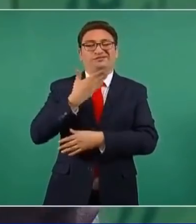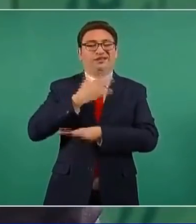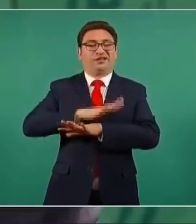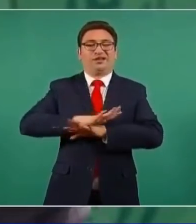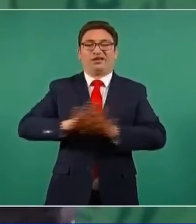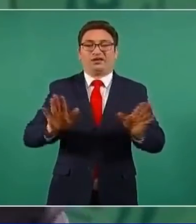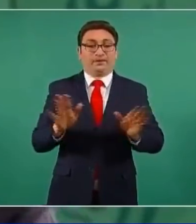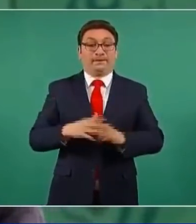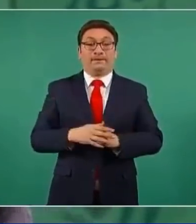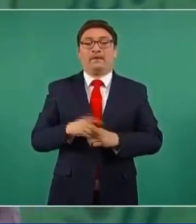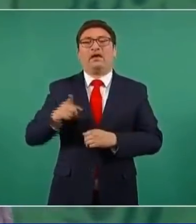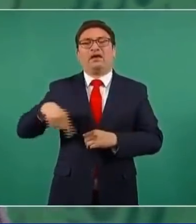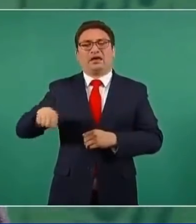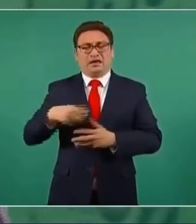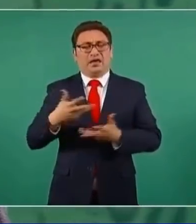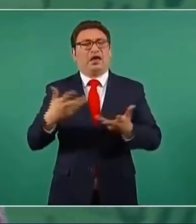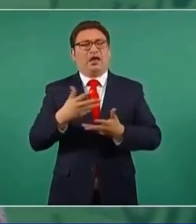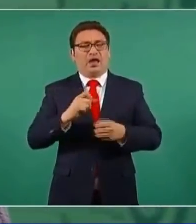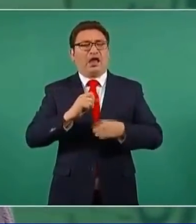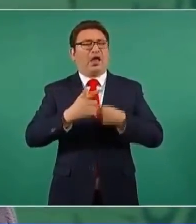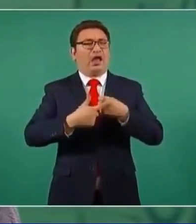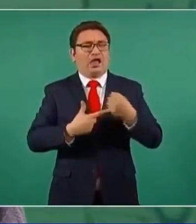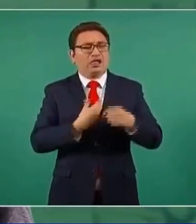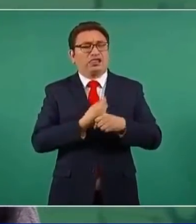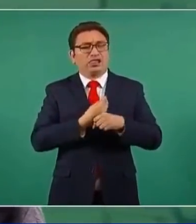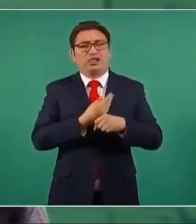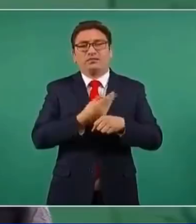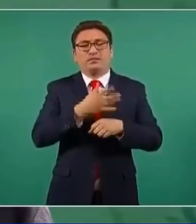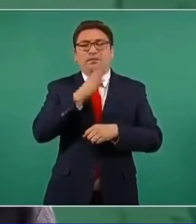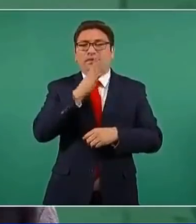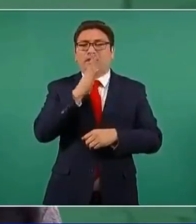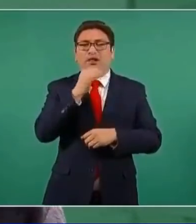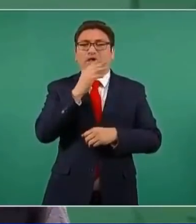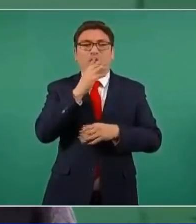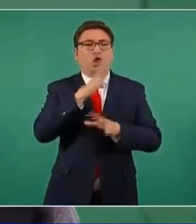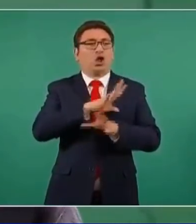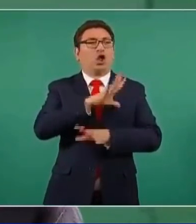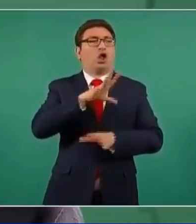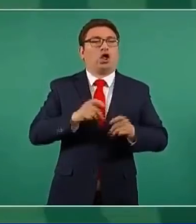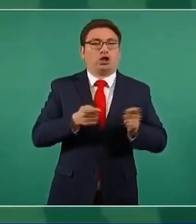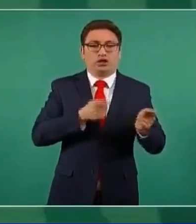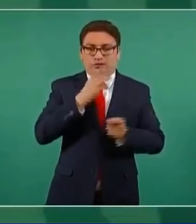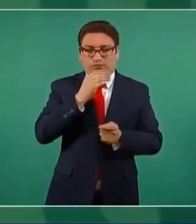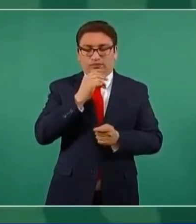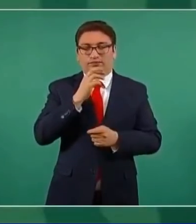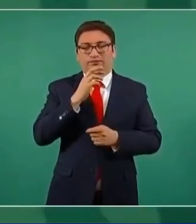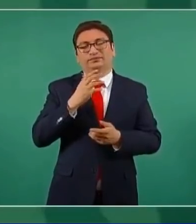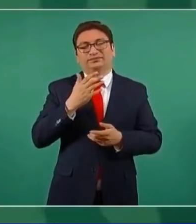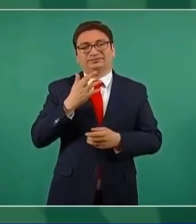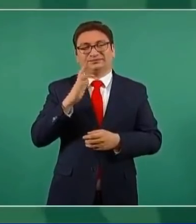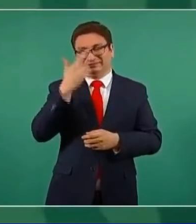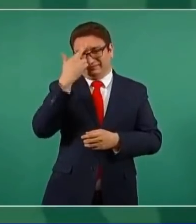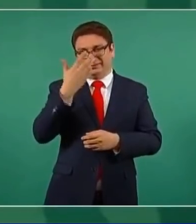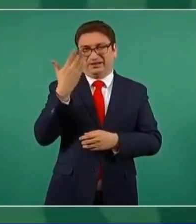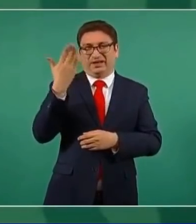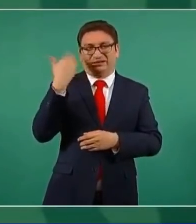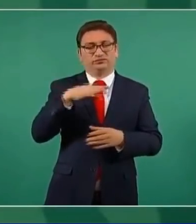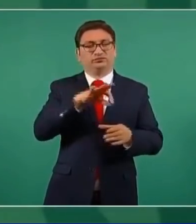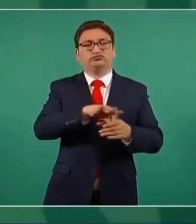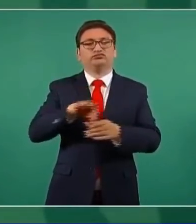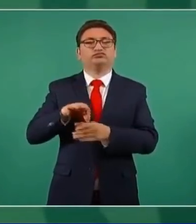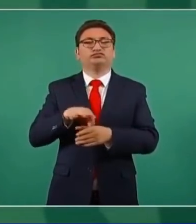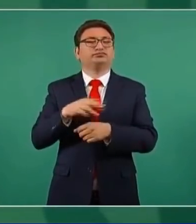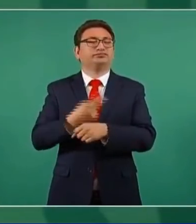Tiene algún efecto, pero no es decisivo. Miren lo que pasó en la elección